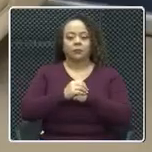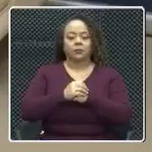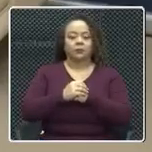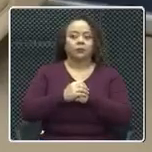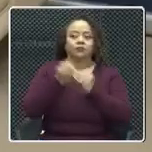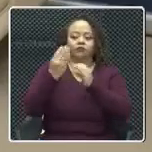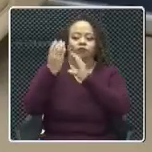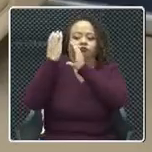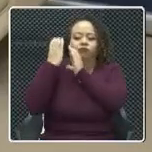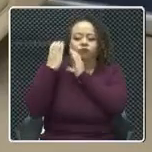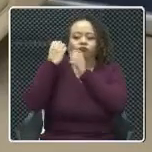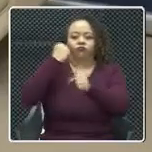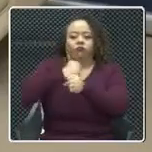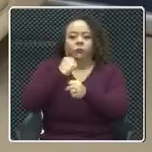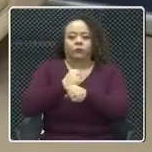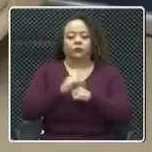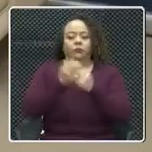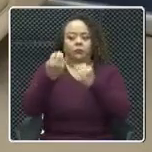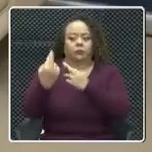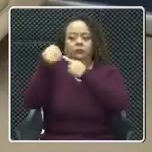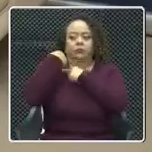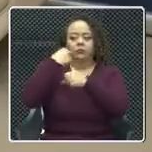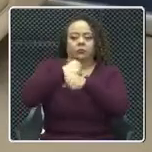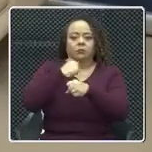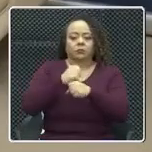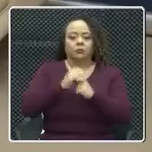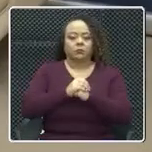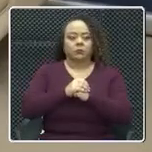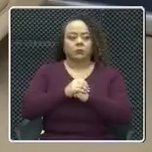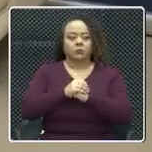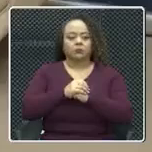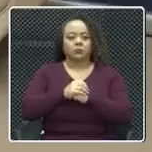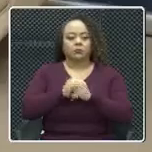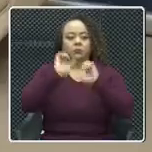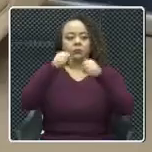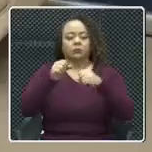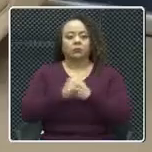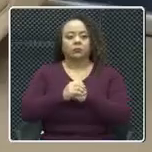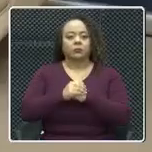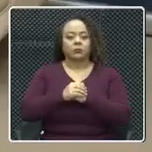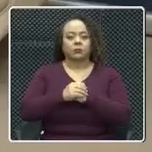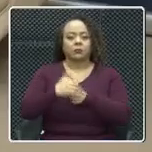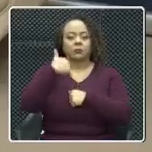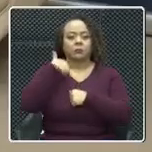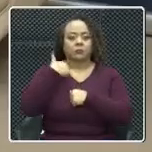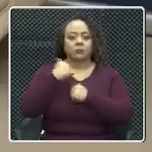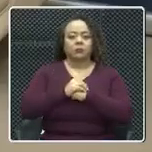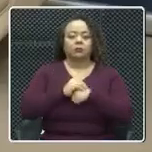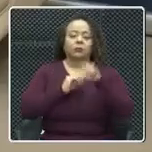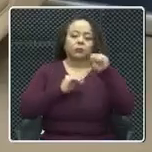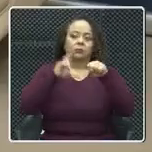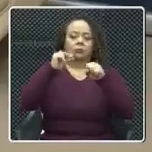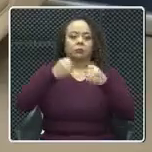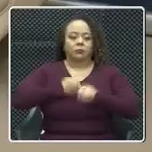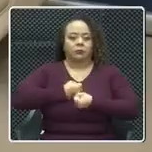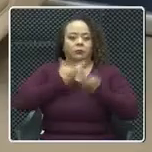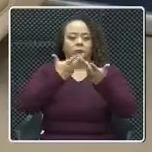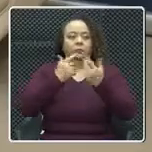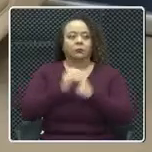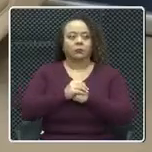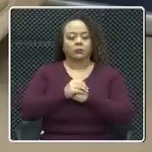laboral también, ¿verdad? Okay, una uh-huh. persona que está expuesta a sobrecarga puede tener sí o no